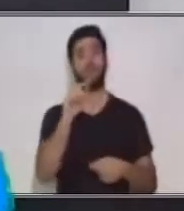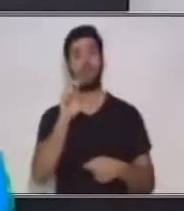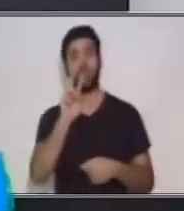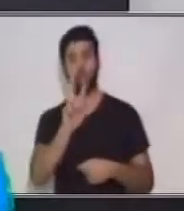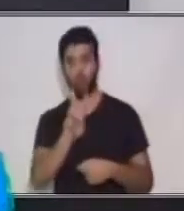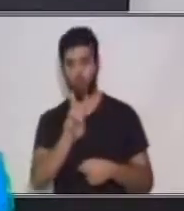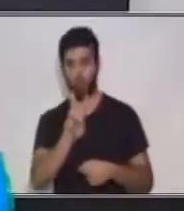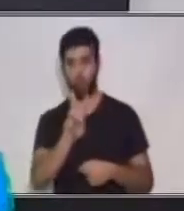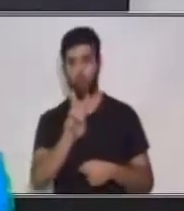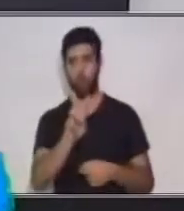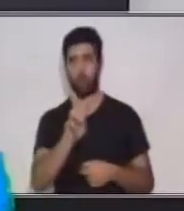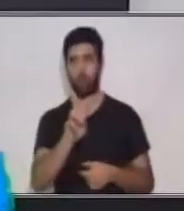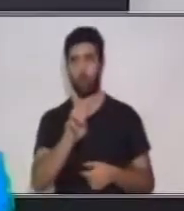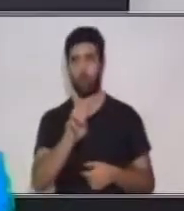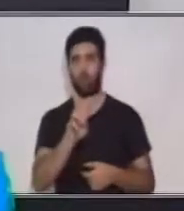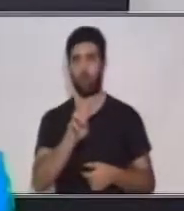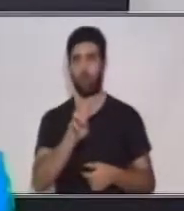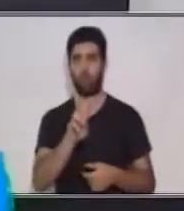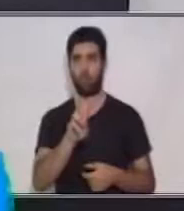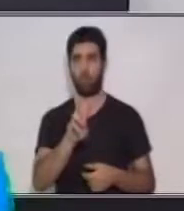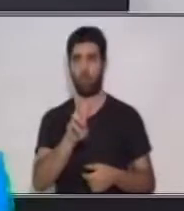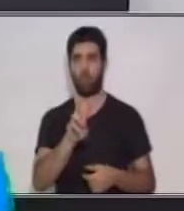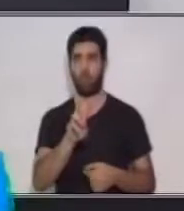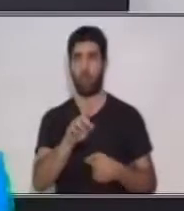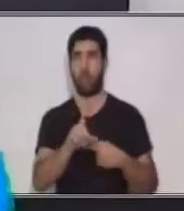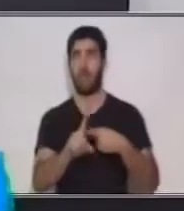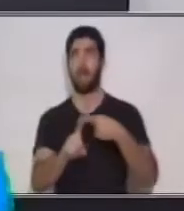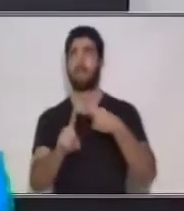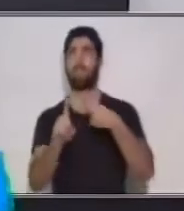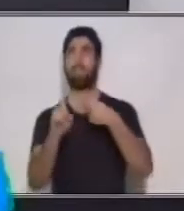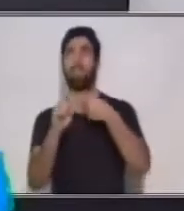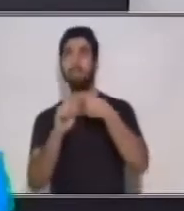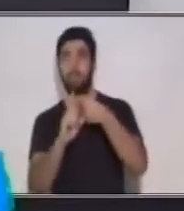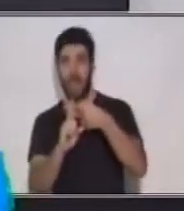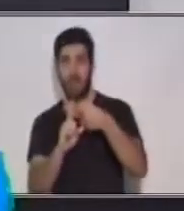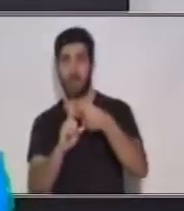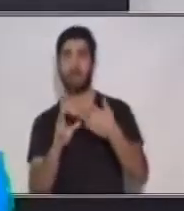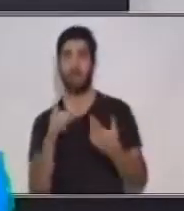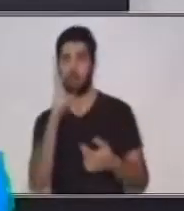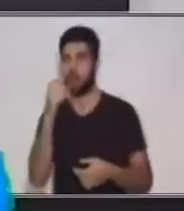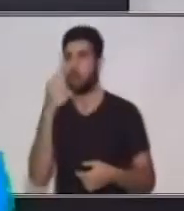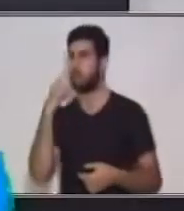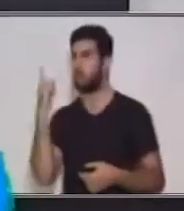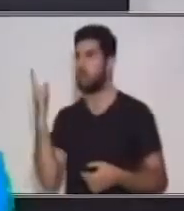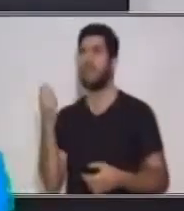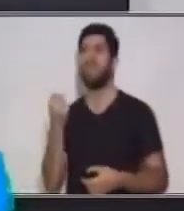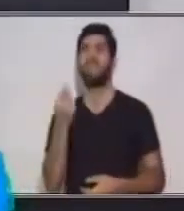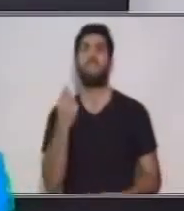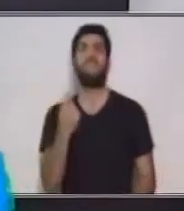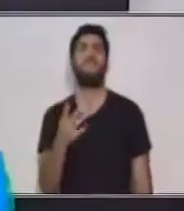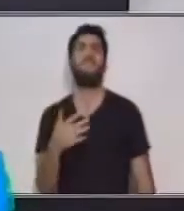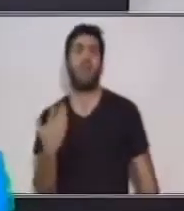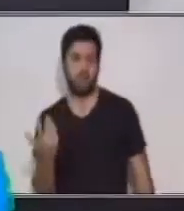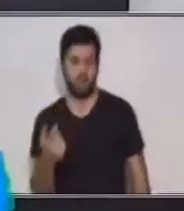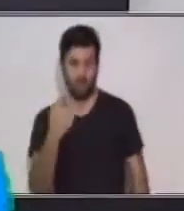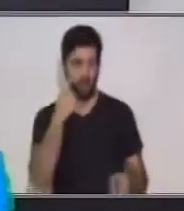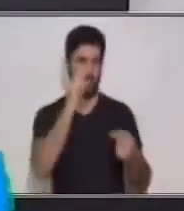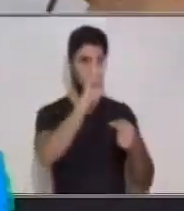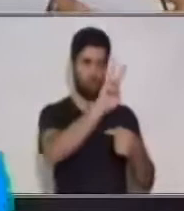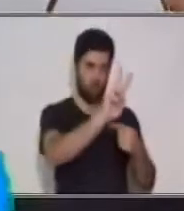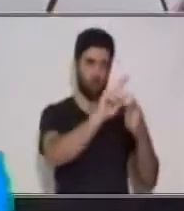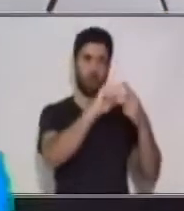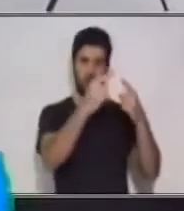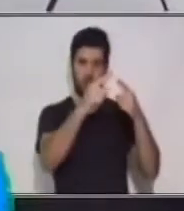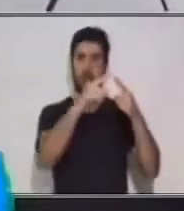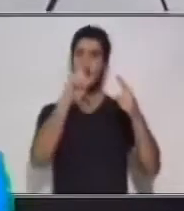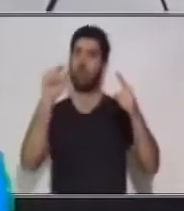acuerdo? 2 más 2, y podrás indicar tú en casa, ¿qué nos falta? Si el perímetro es la